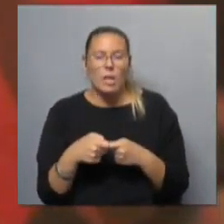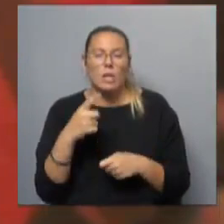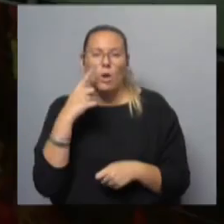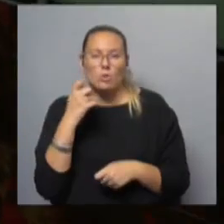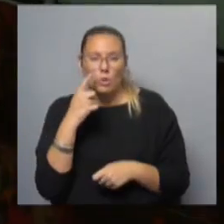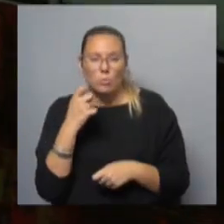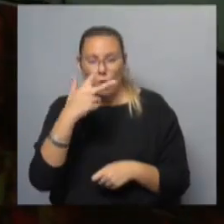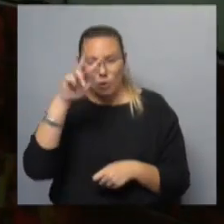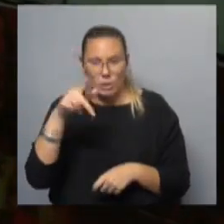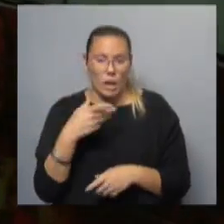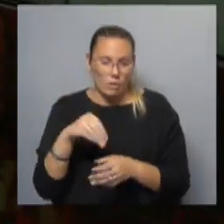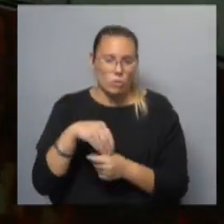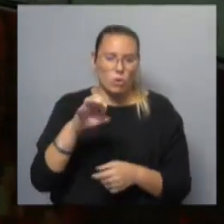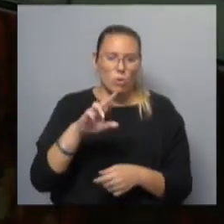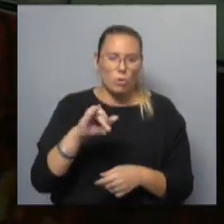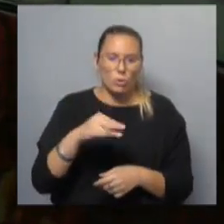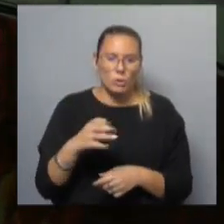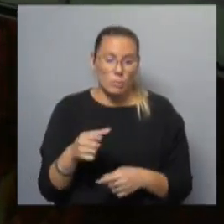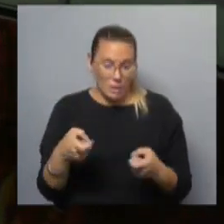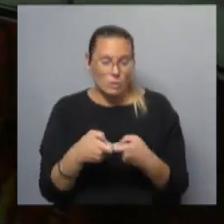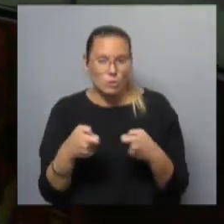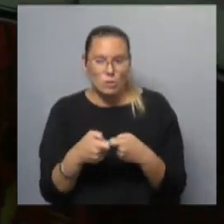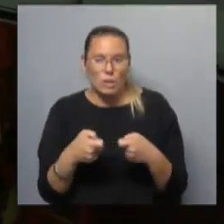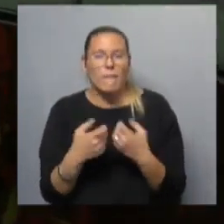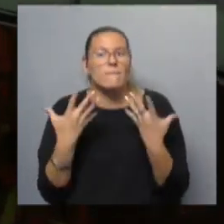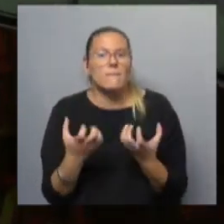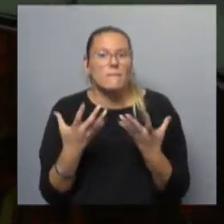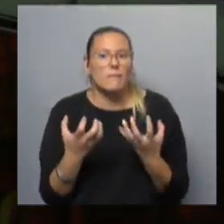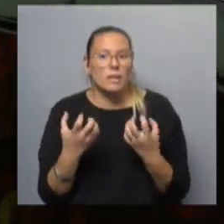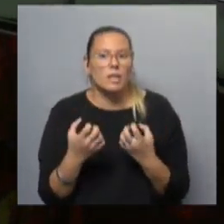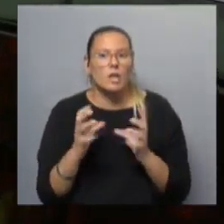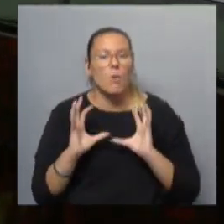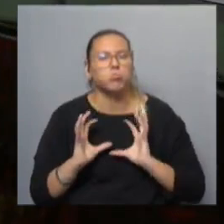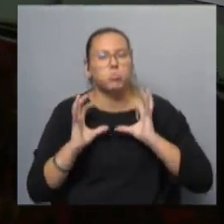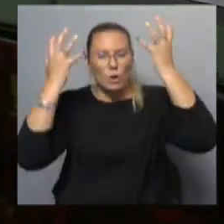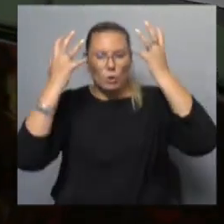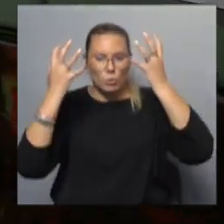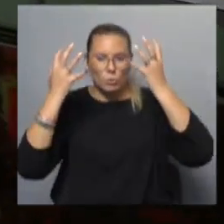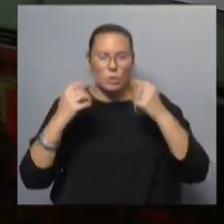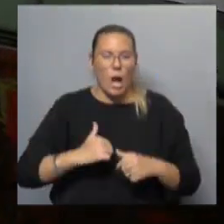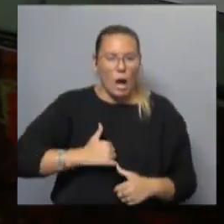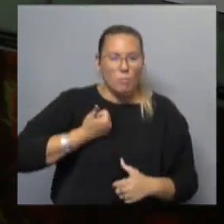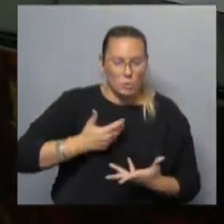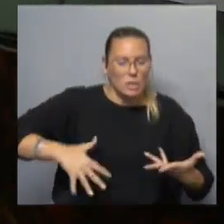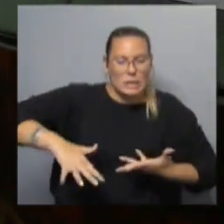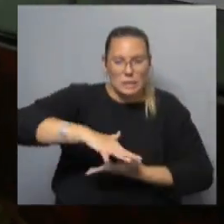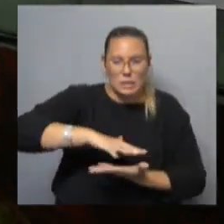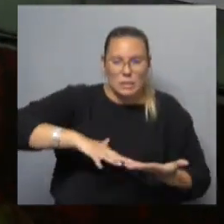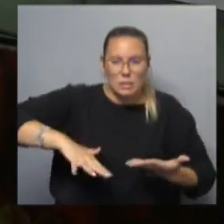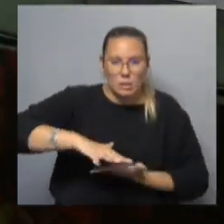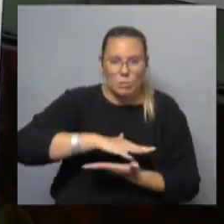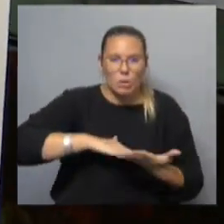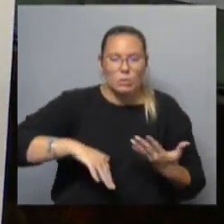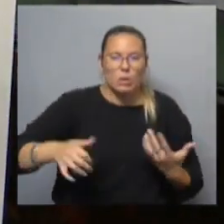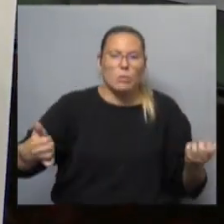Oribe. Ahora, la Sociedad de los Caballeros Orientales intenta hacer un movimiento revolucionario, aprovechar la circunstancia de la